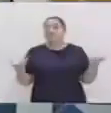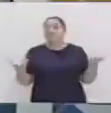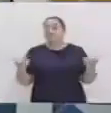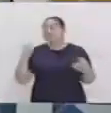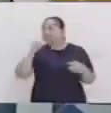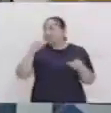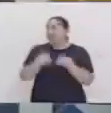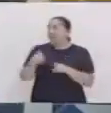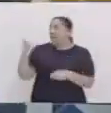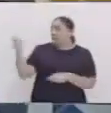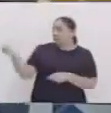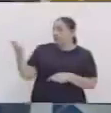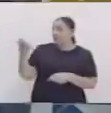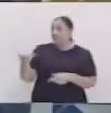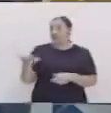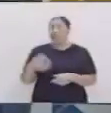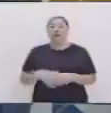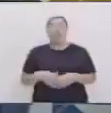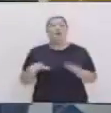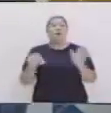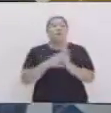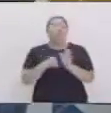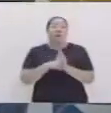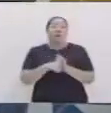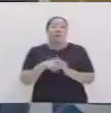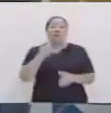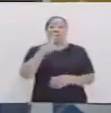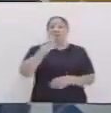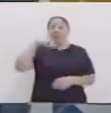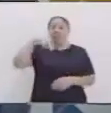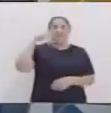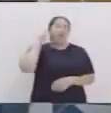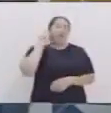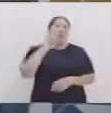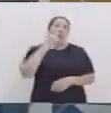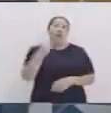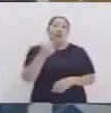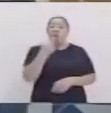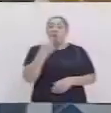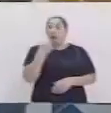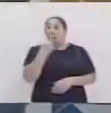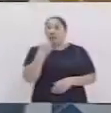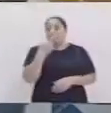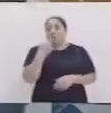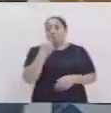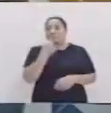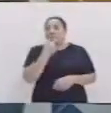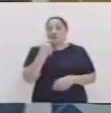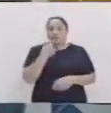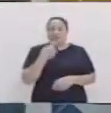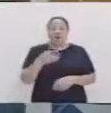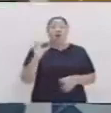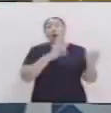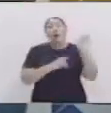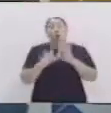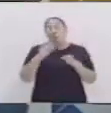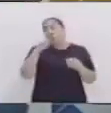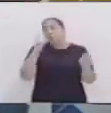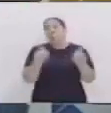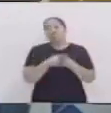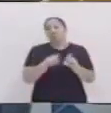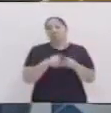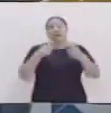lengua, por ejemplo, ¿verdad? Puede ser la lengua física o puede ser también la lengua que tiene que ver con la comunicación,